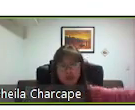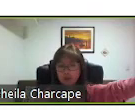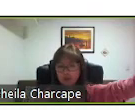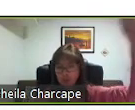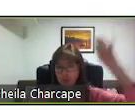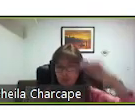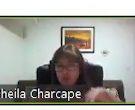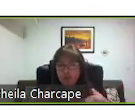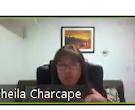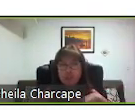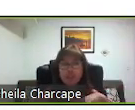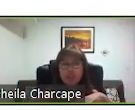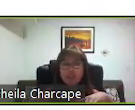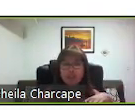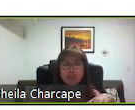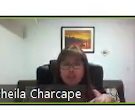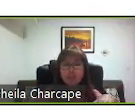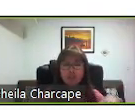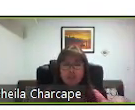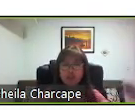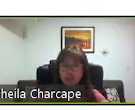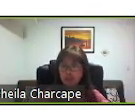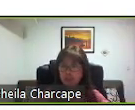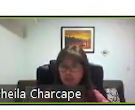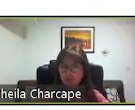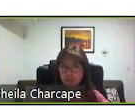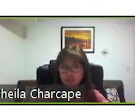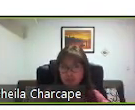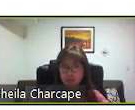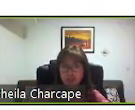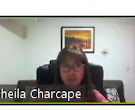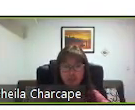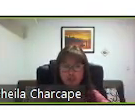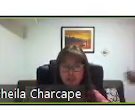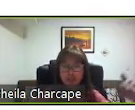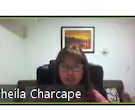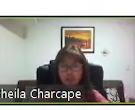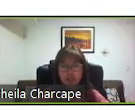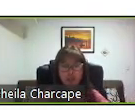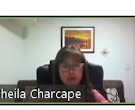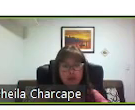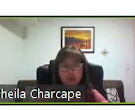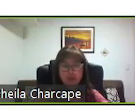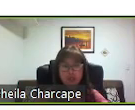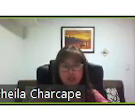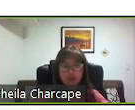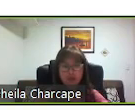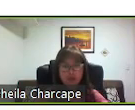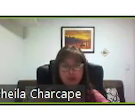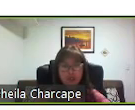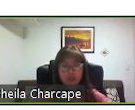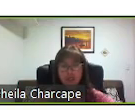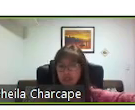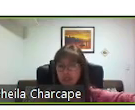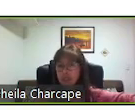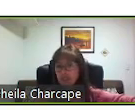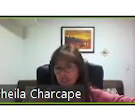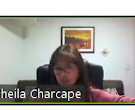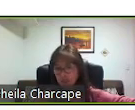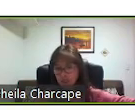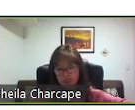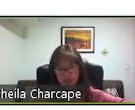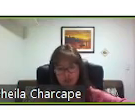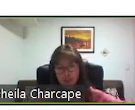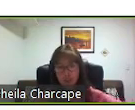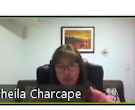día, los hijos por ahí de su cuenta, ¿no? Y todavía se molestan, ¿no? El niño viene y pide alguna cosa, en mi